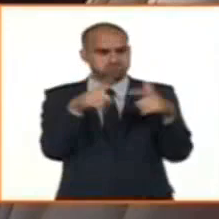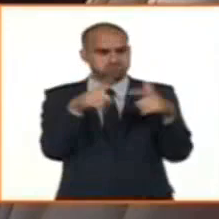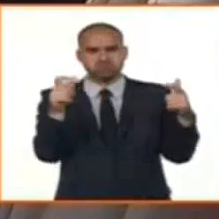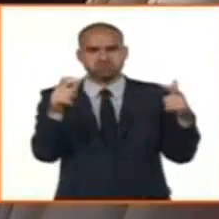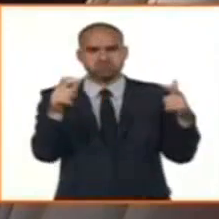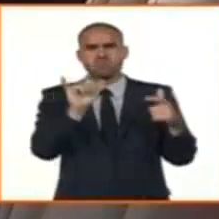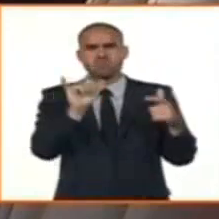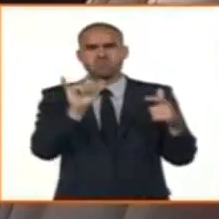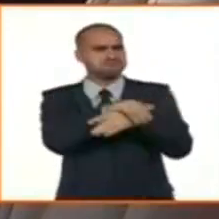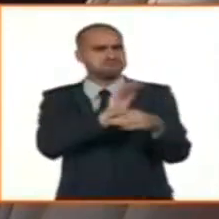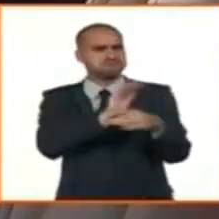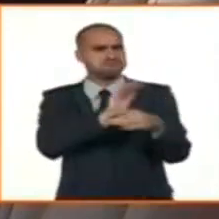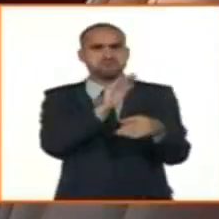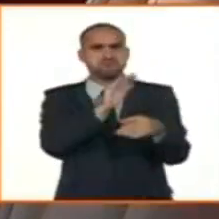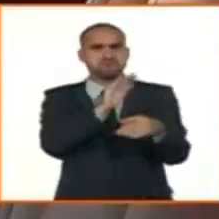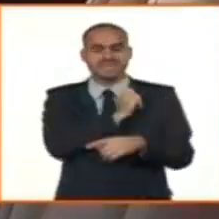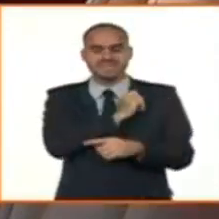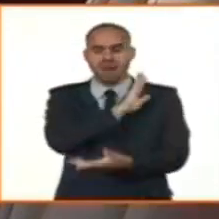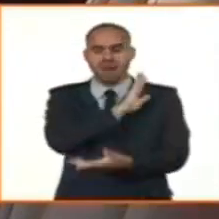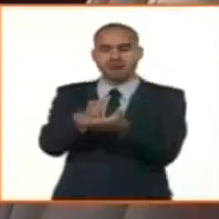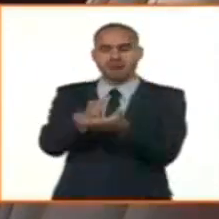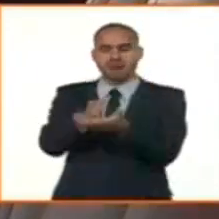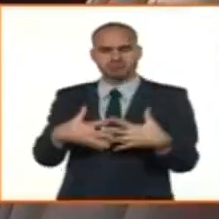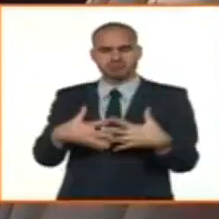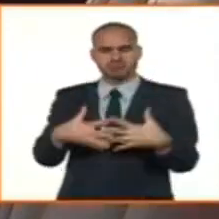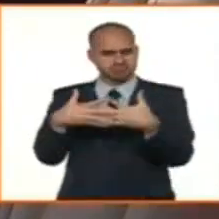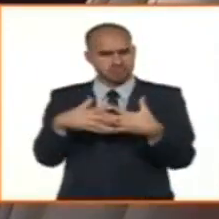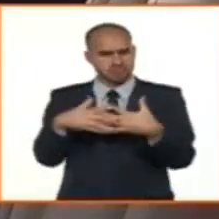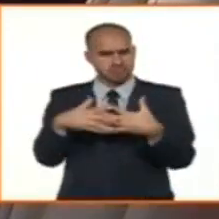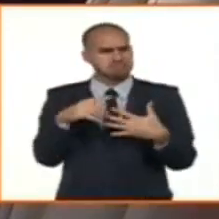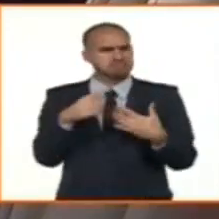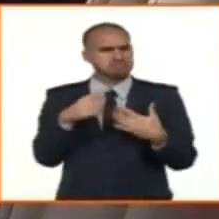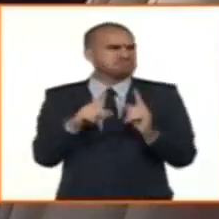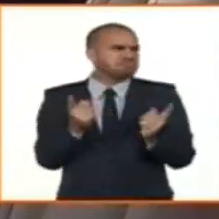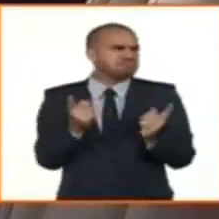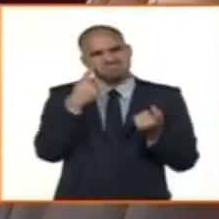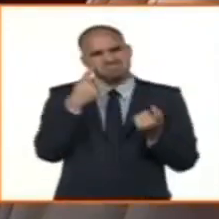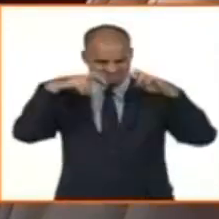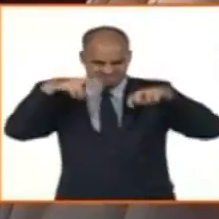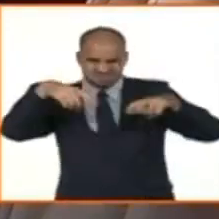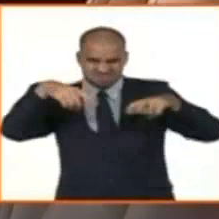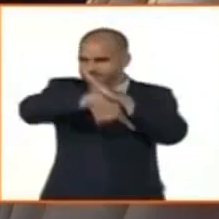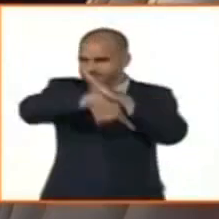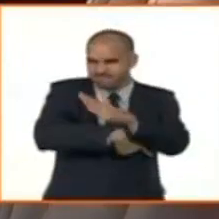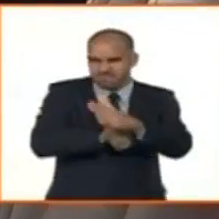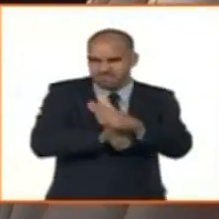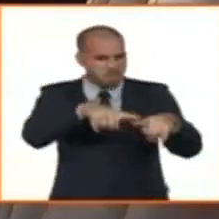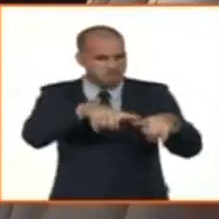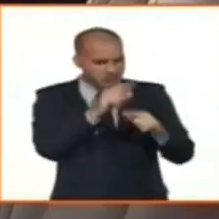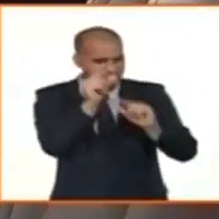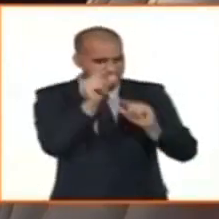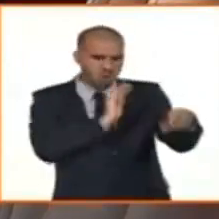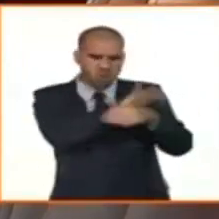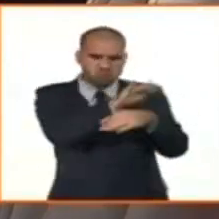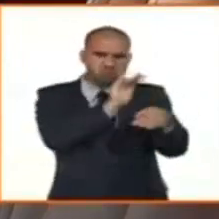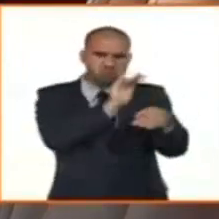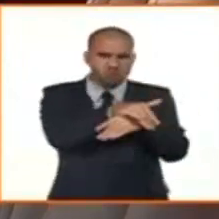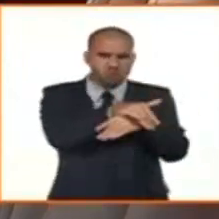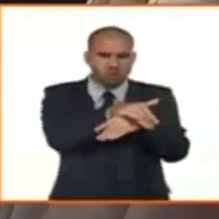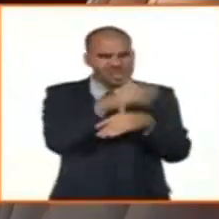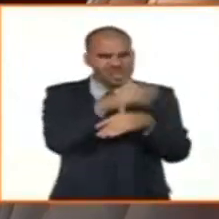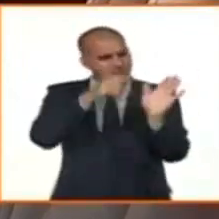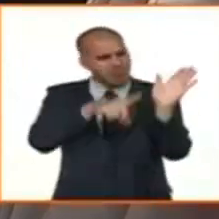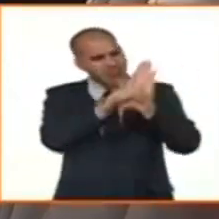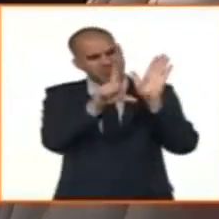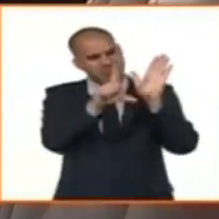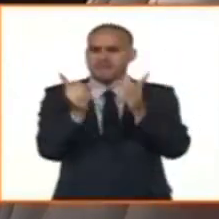profundas, nunca se va a lo que ocurre realmente en las relaciones migratorias, en el ámbito migratorio entre Cuba y los Estados Unidos.